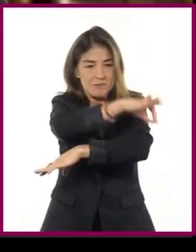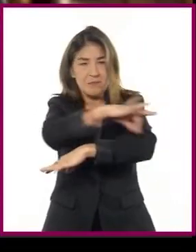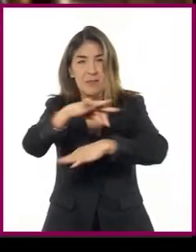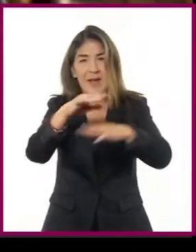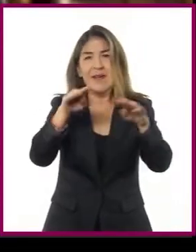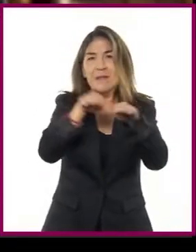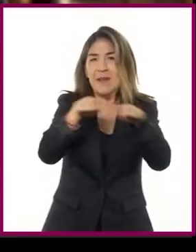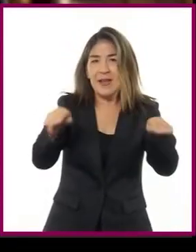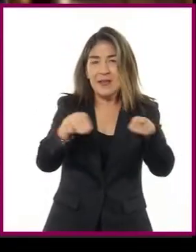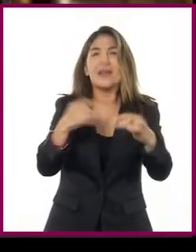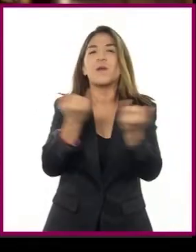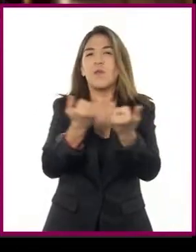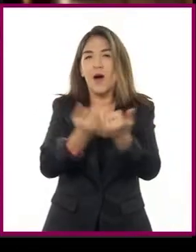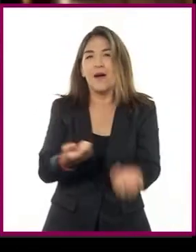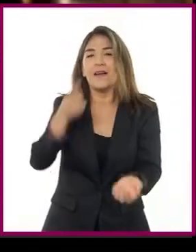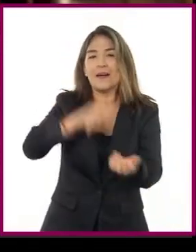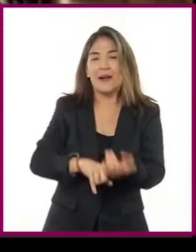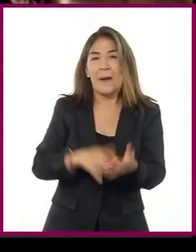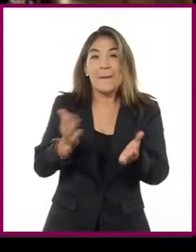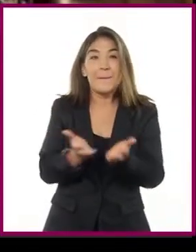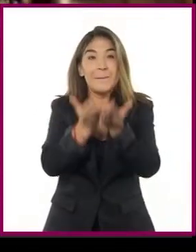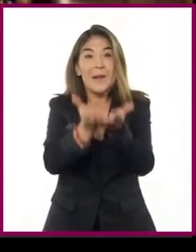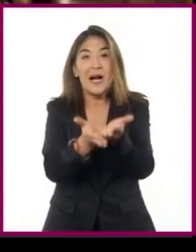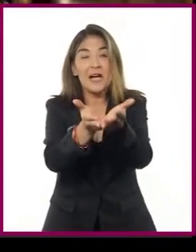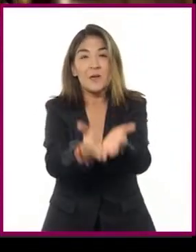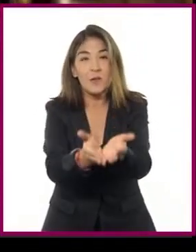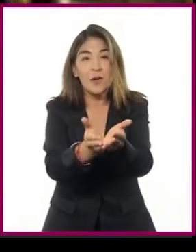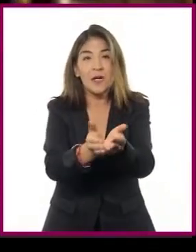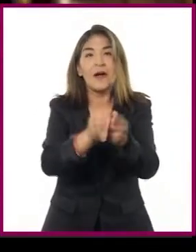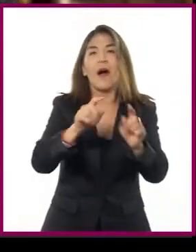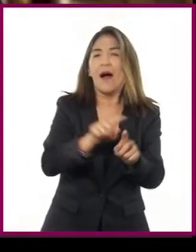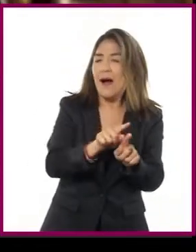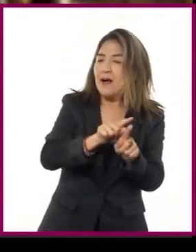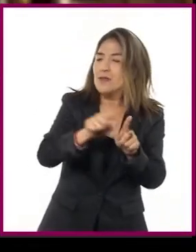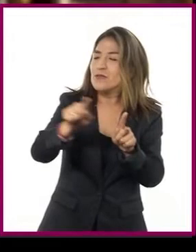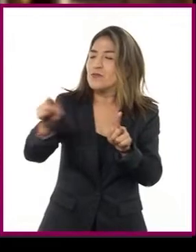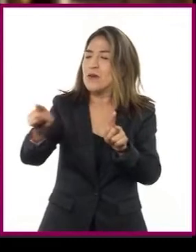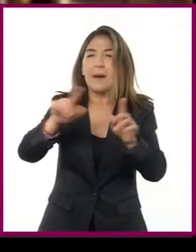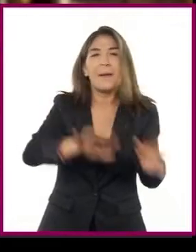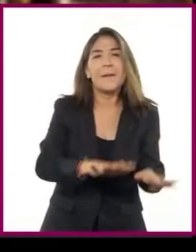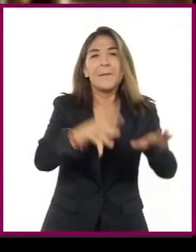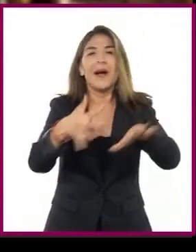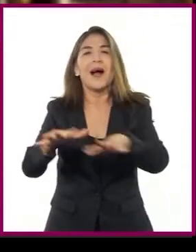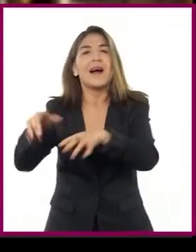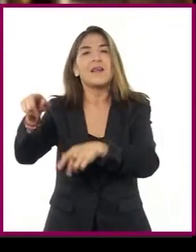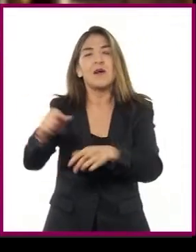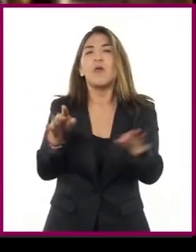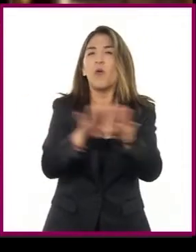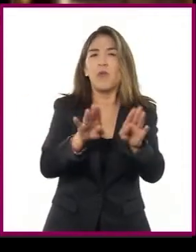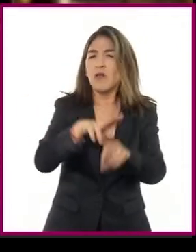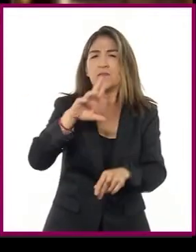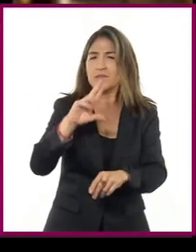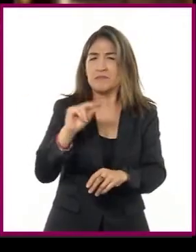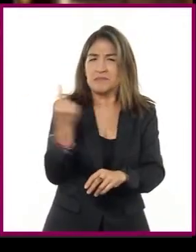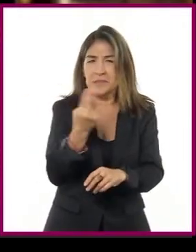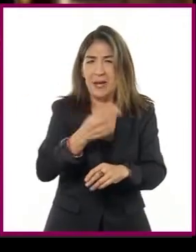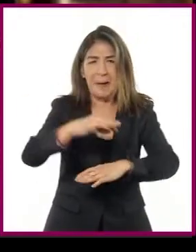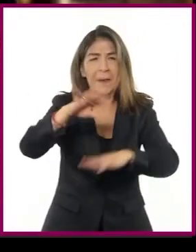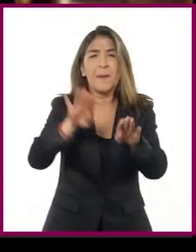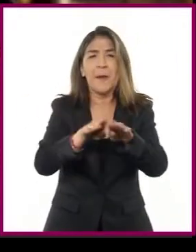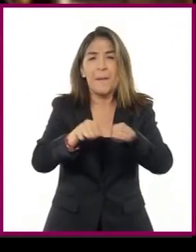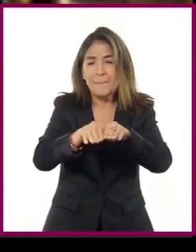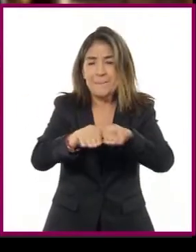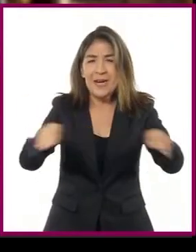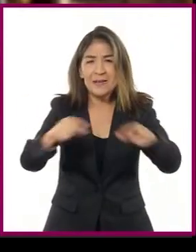la distancia de un barco a la costa sin tener que utilizar un metro o algún otro